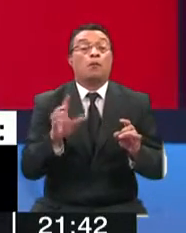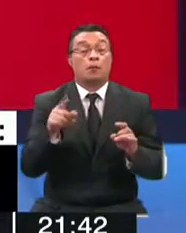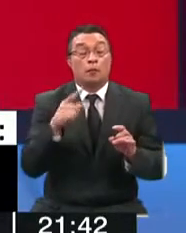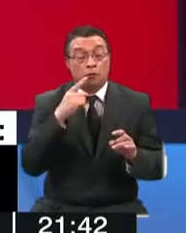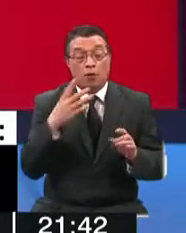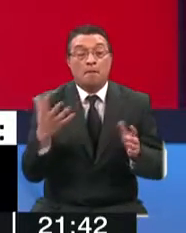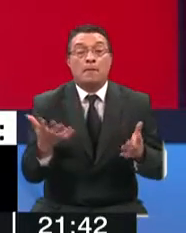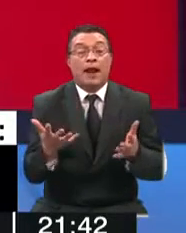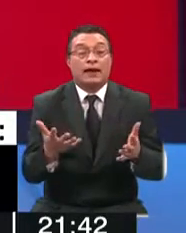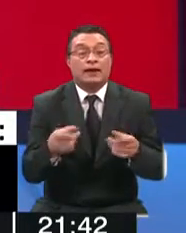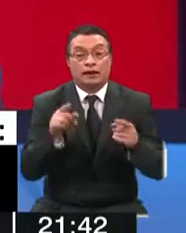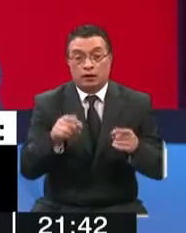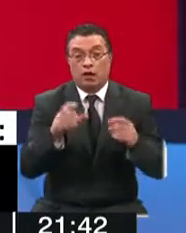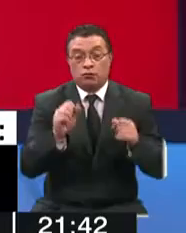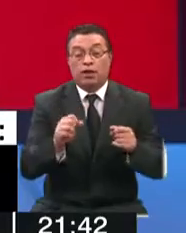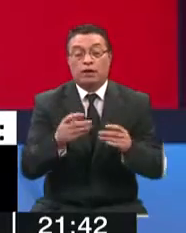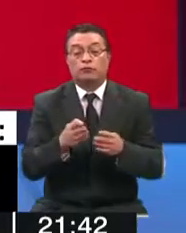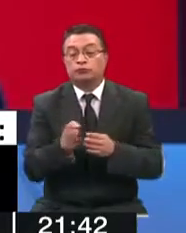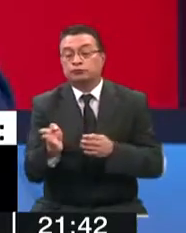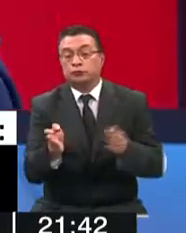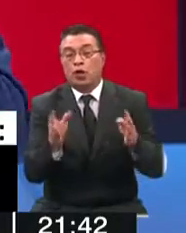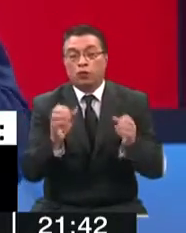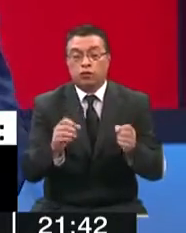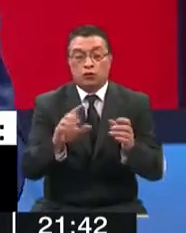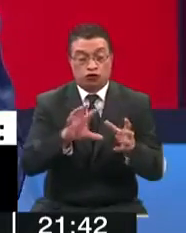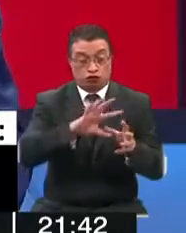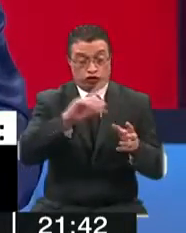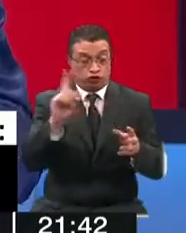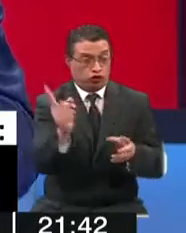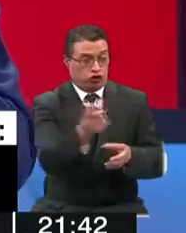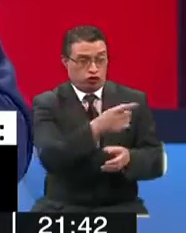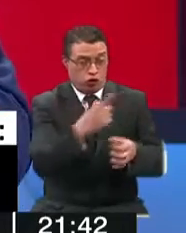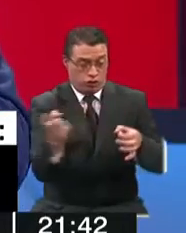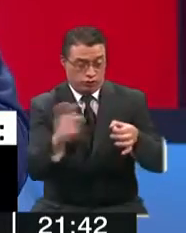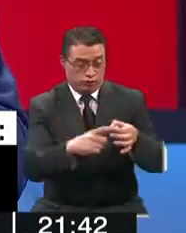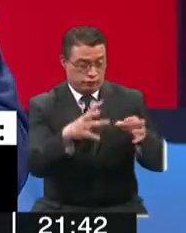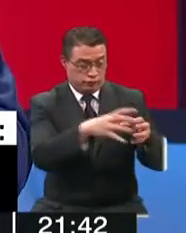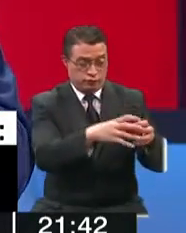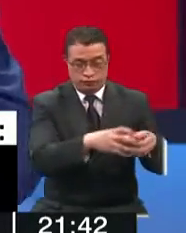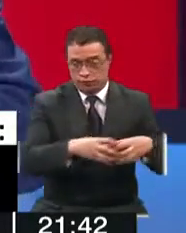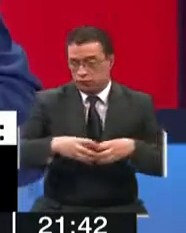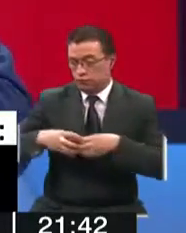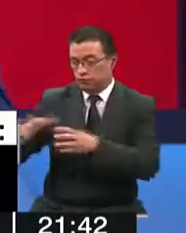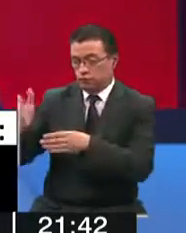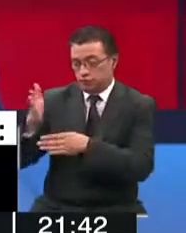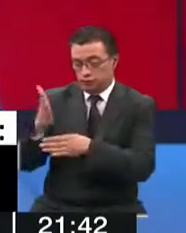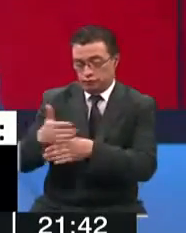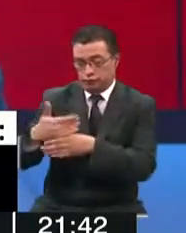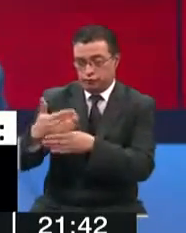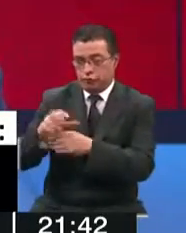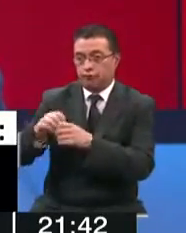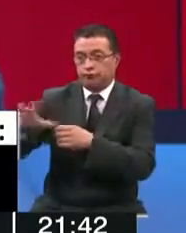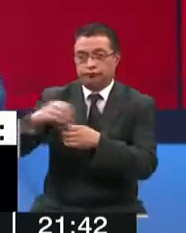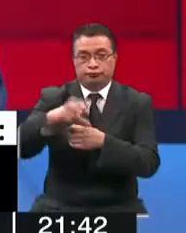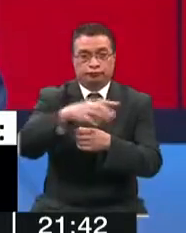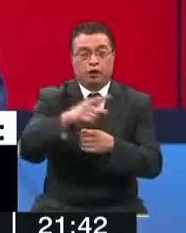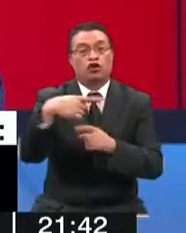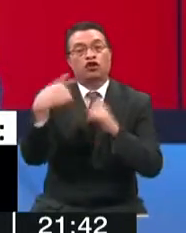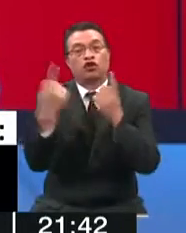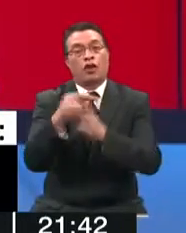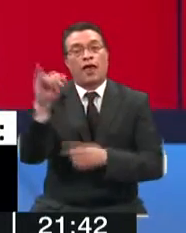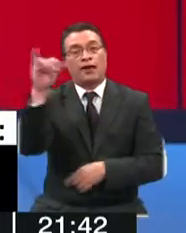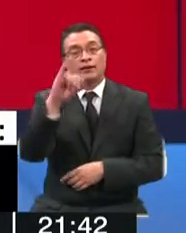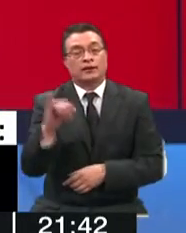o posibles alternativas como por ejemplo transferir toda la cartera por partes a distintas ISAPRE o a otra ISAPRE en su